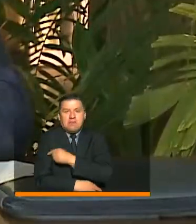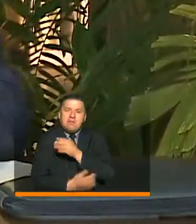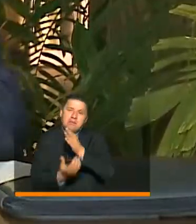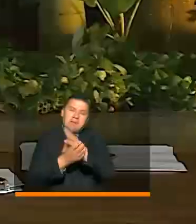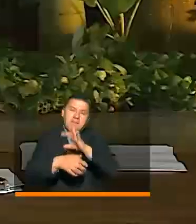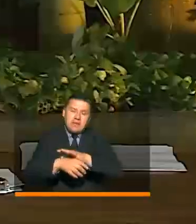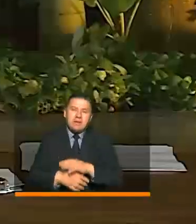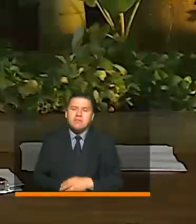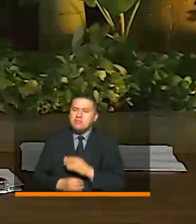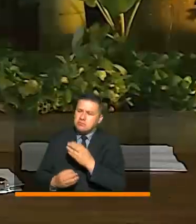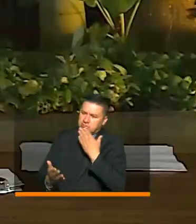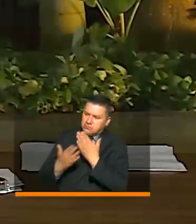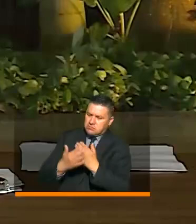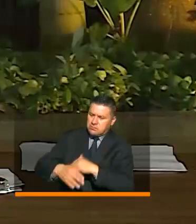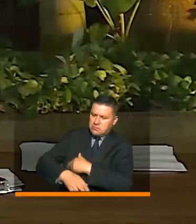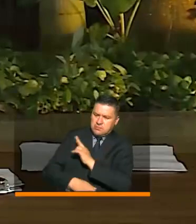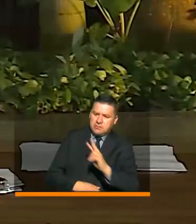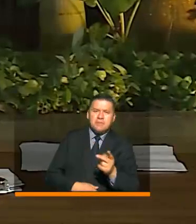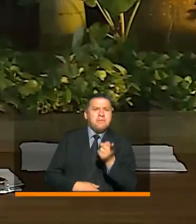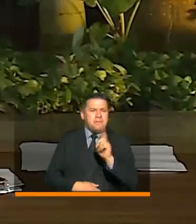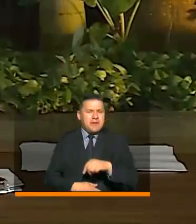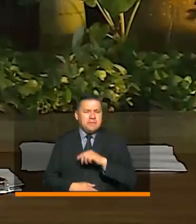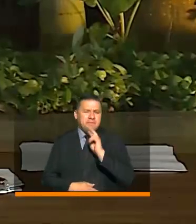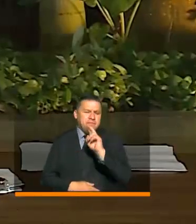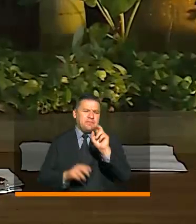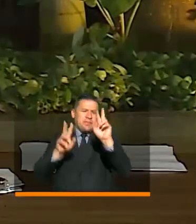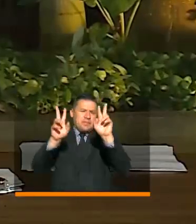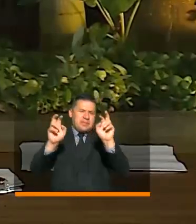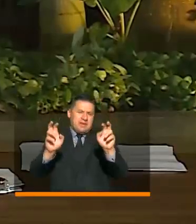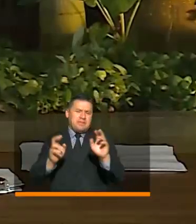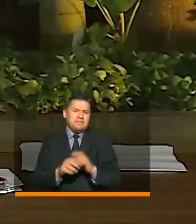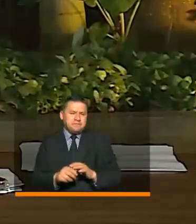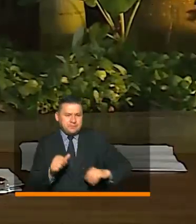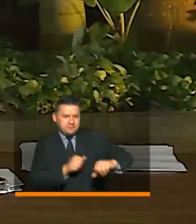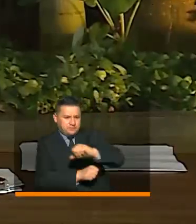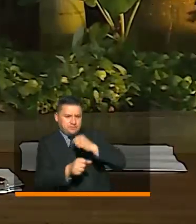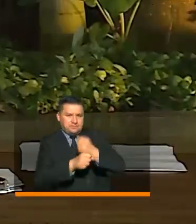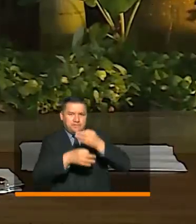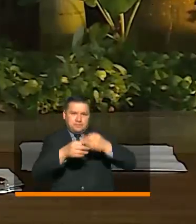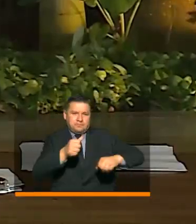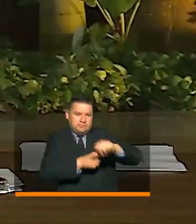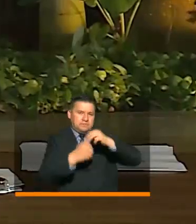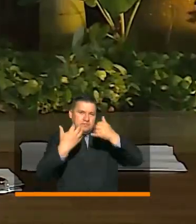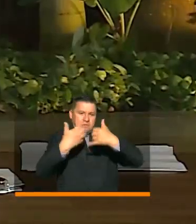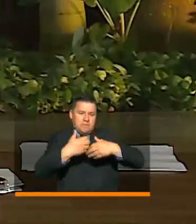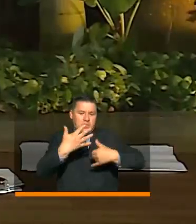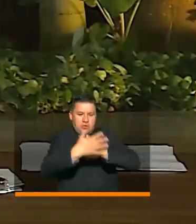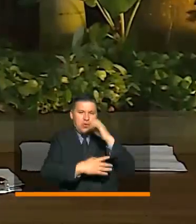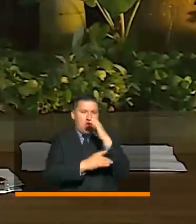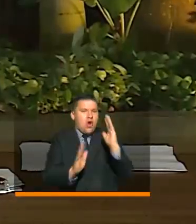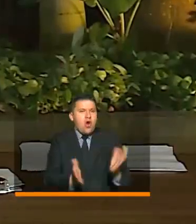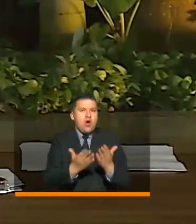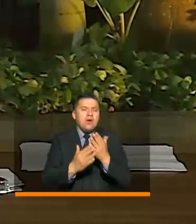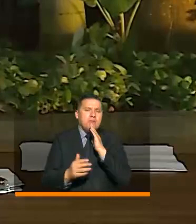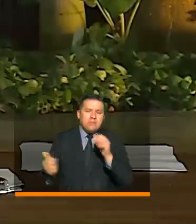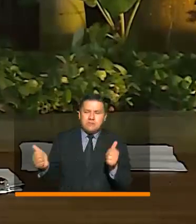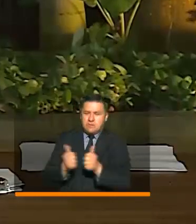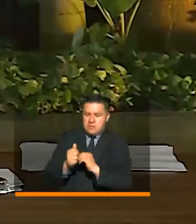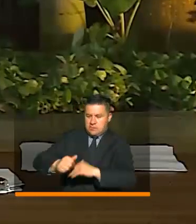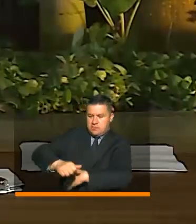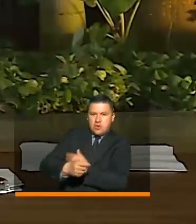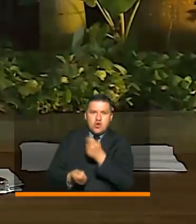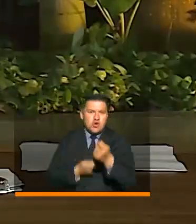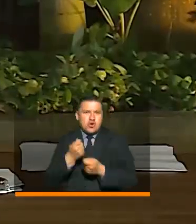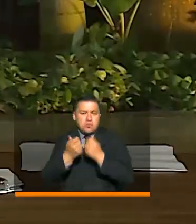médico. Muchas gracias, viceministro. Y también vamos a abordar temas de reactivación segura en nuestro país. Está con nosotros el ministro